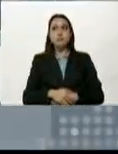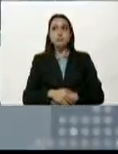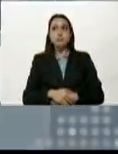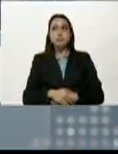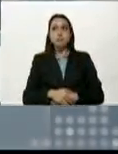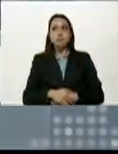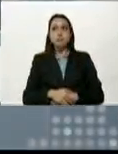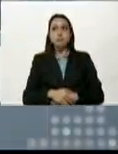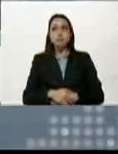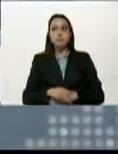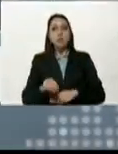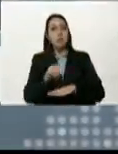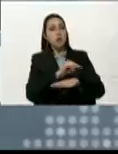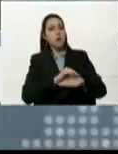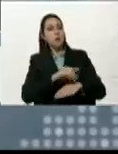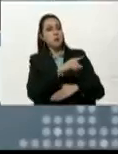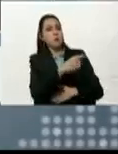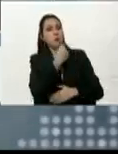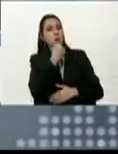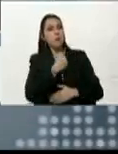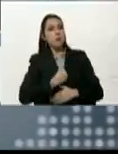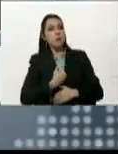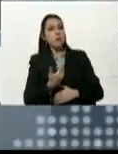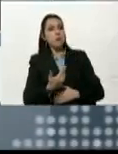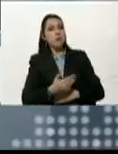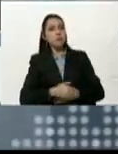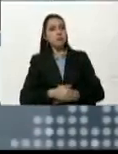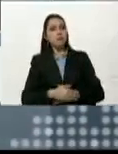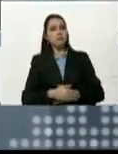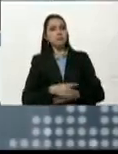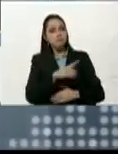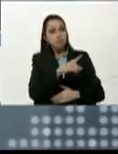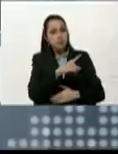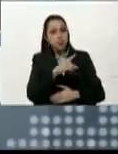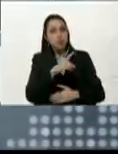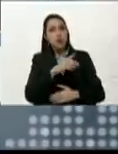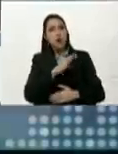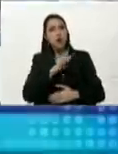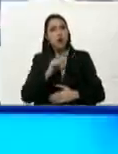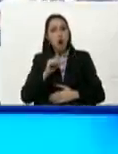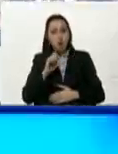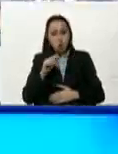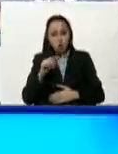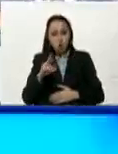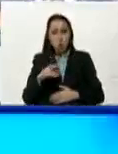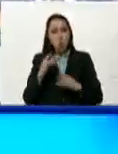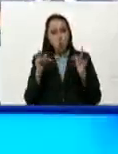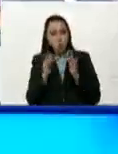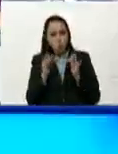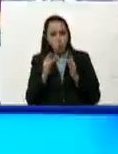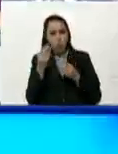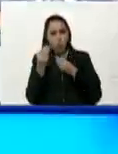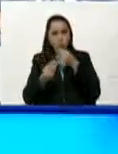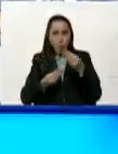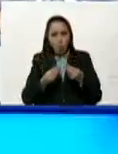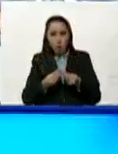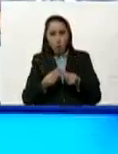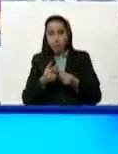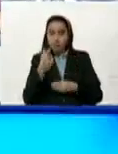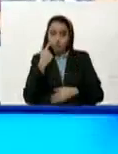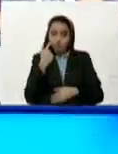qué me dice el ministro cor castro soteldo de todo esto tenemos un pase ahora no se lo